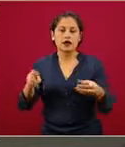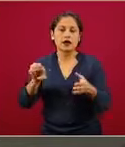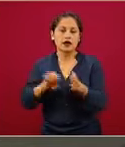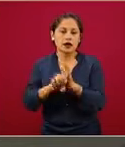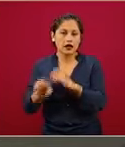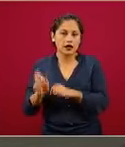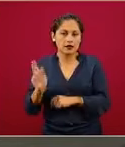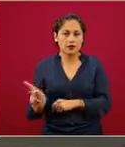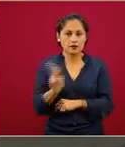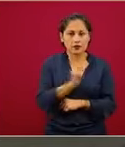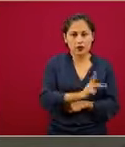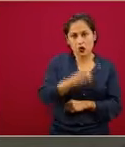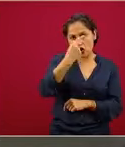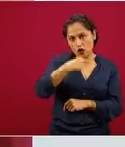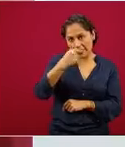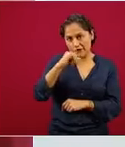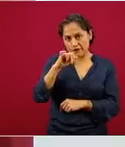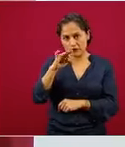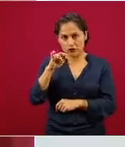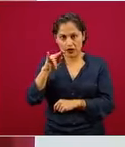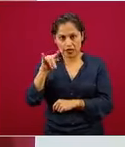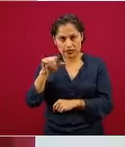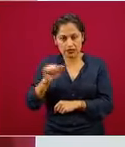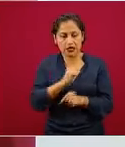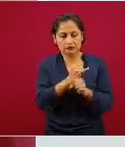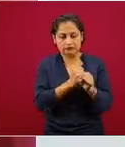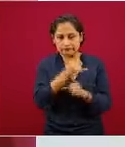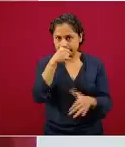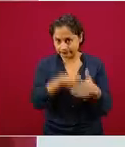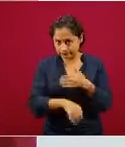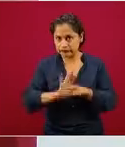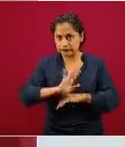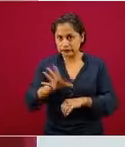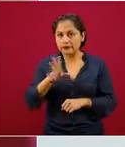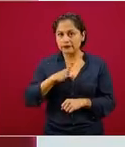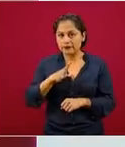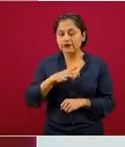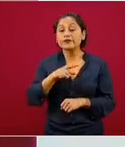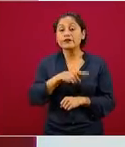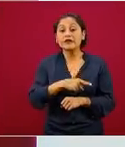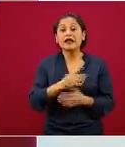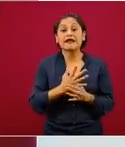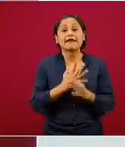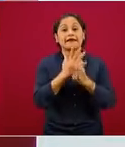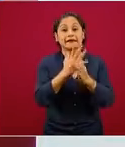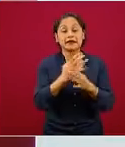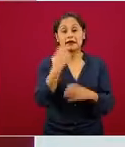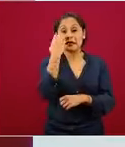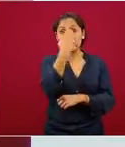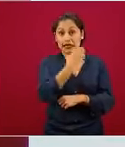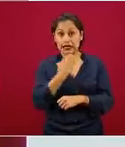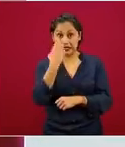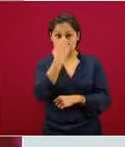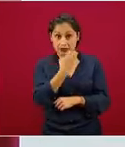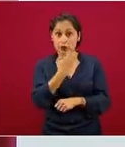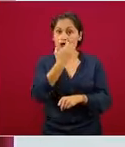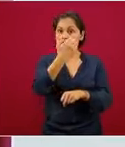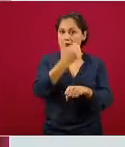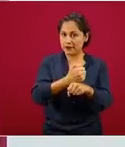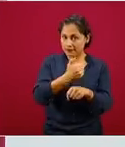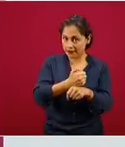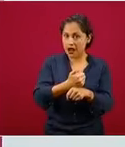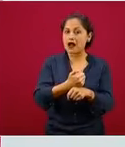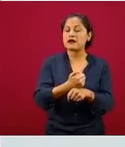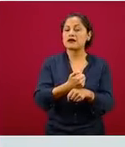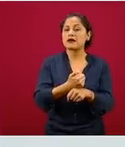muy estudiado. Y se conoce que las escuelas, insisto, particularmente las primarias